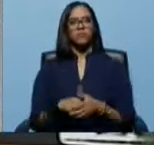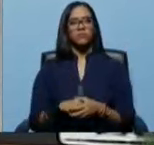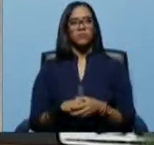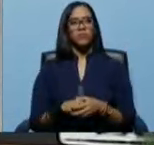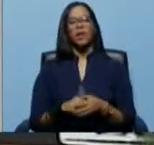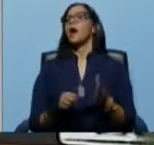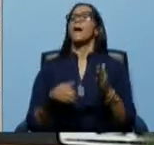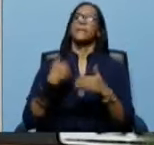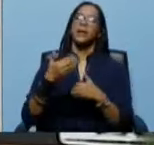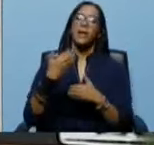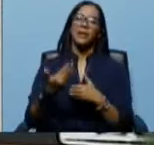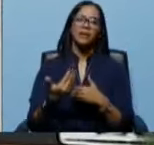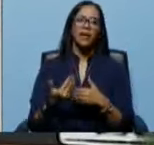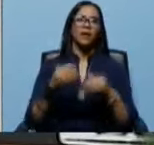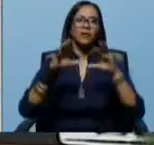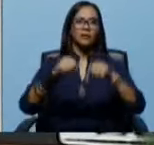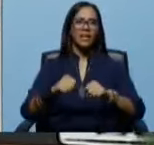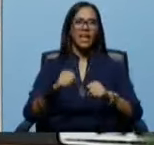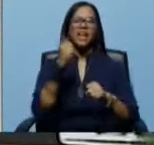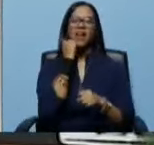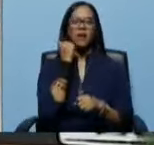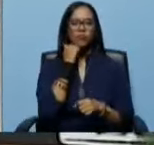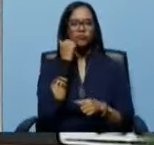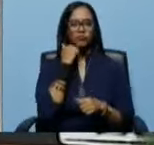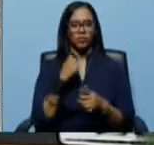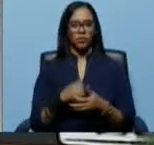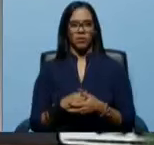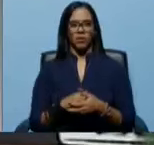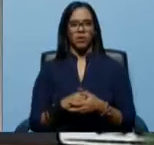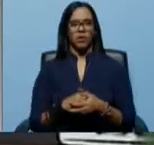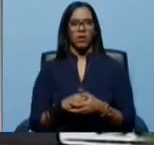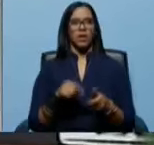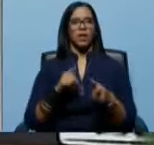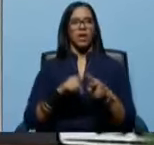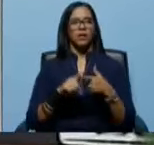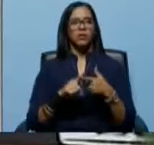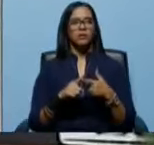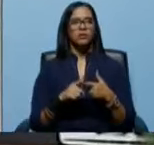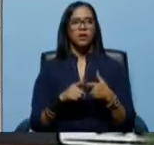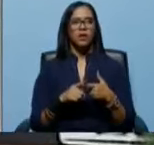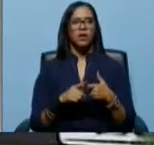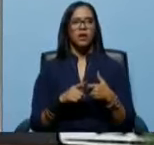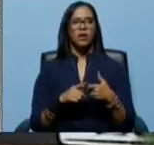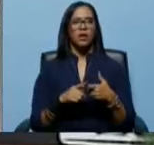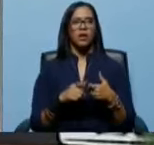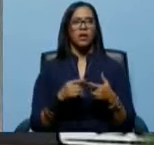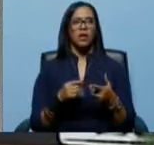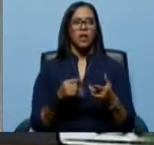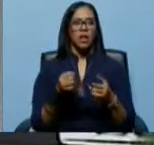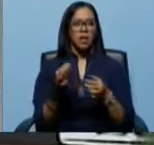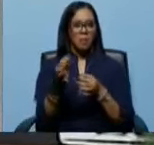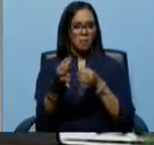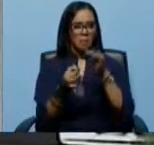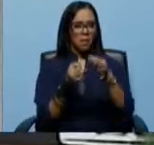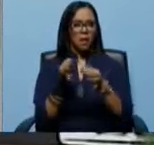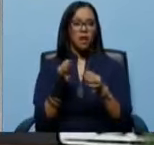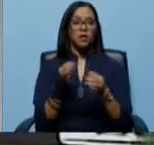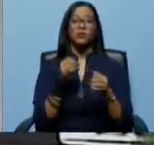Pero más allá de estar decomisados es el abuso. Entonces comienzo a hablar la cuerdita y me dice, no, los jueves es de